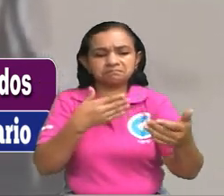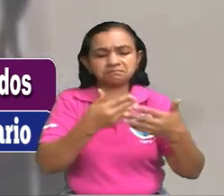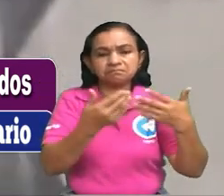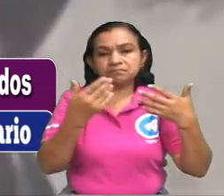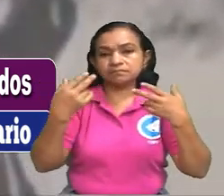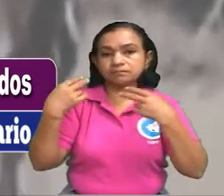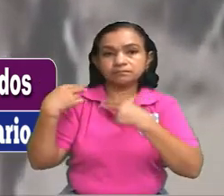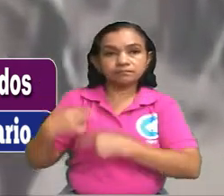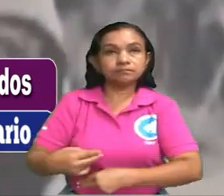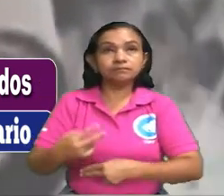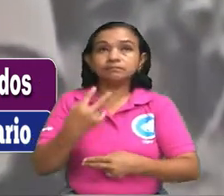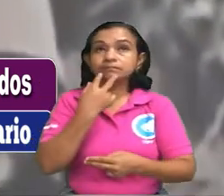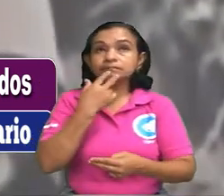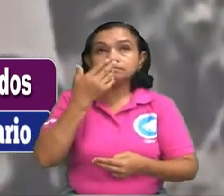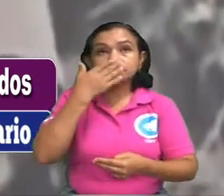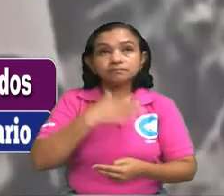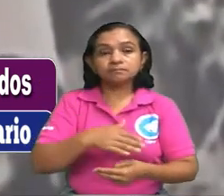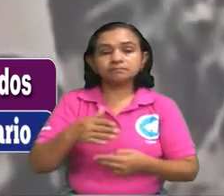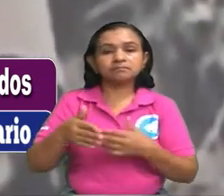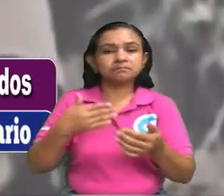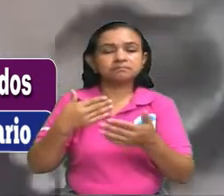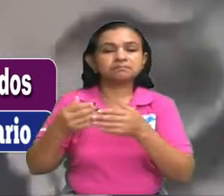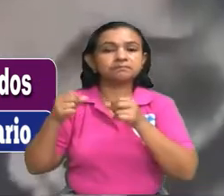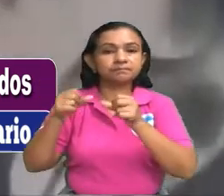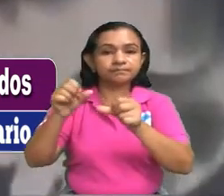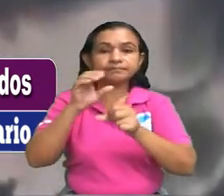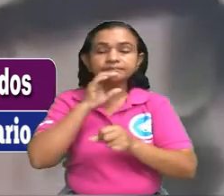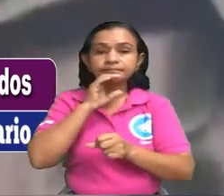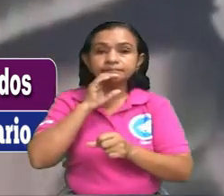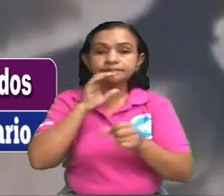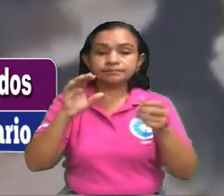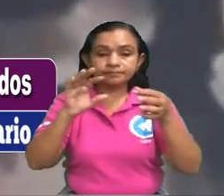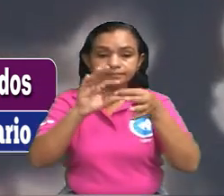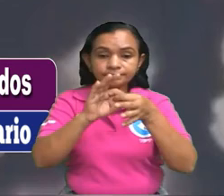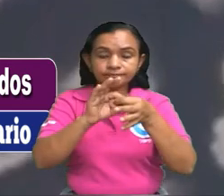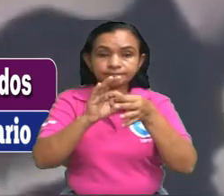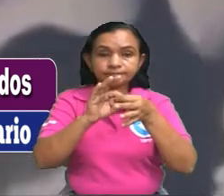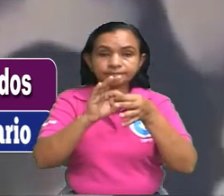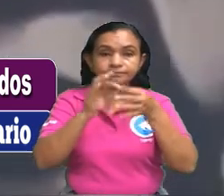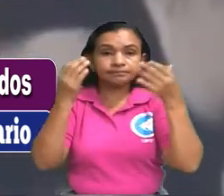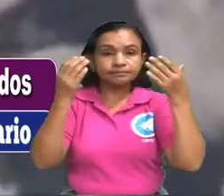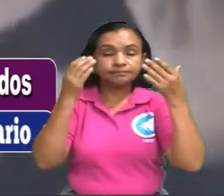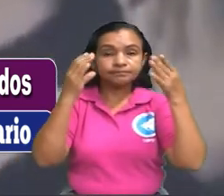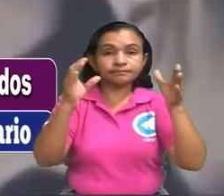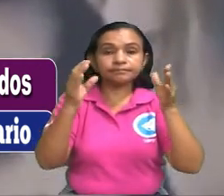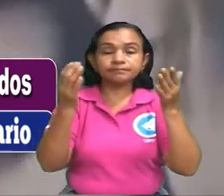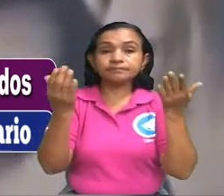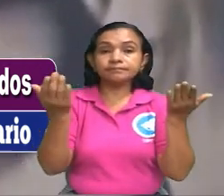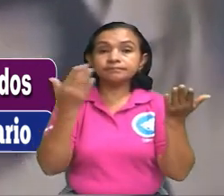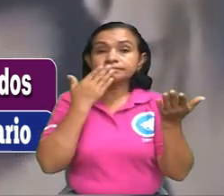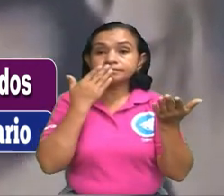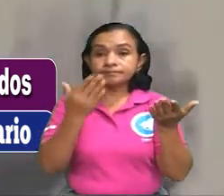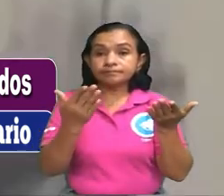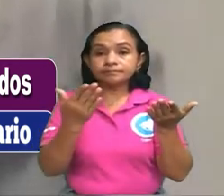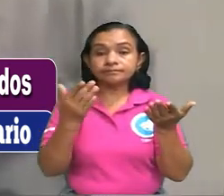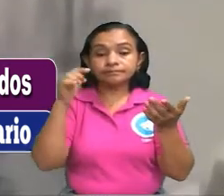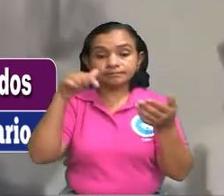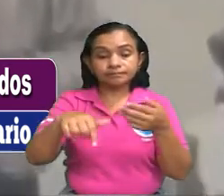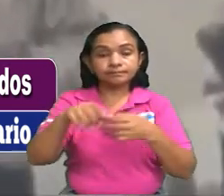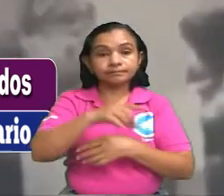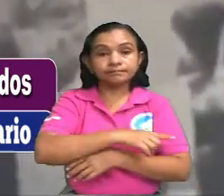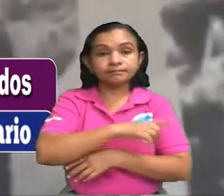inhumano. Entonces, sí nos unen grandes principios y es importante que el día de